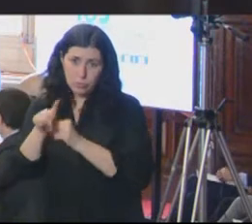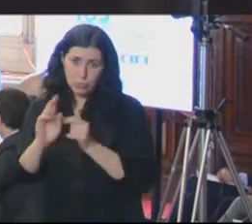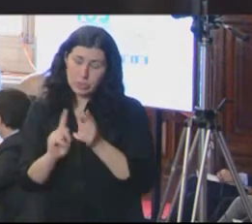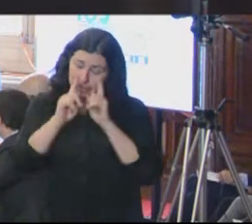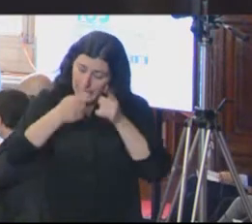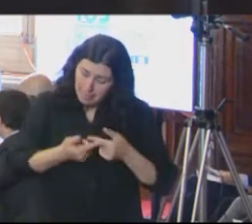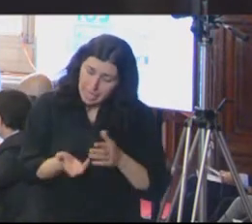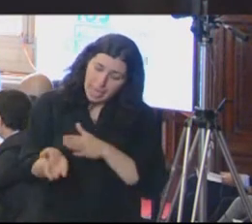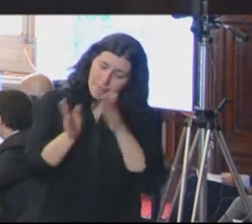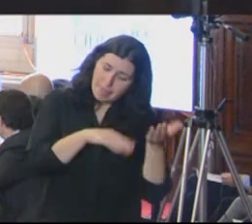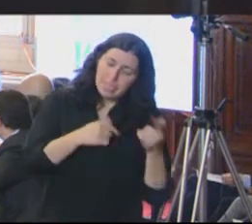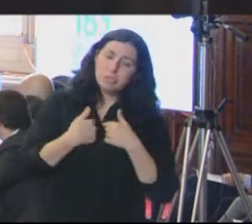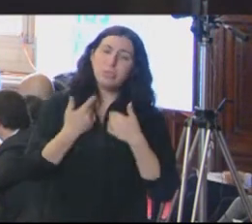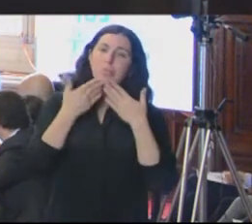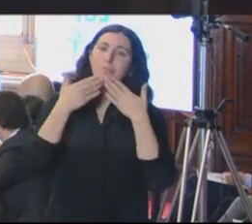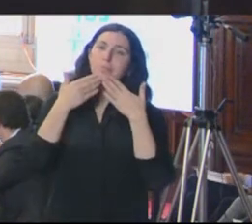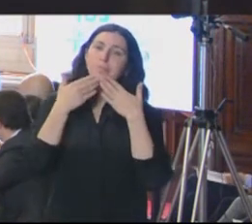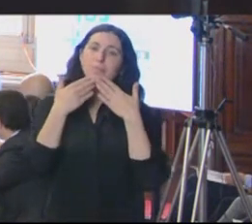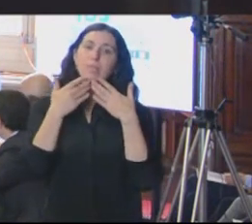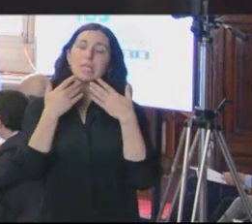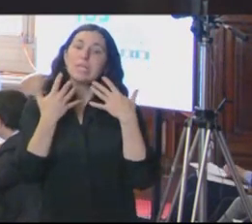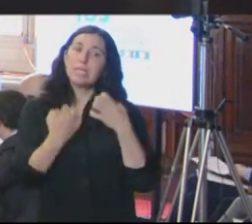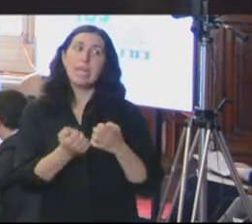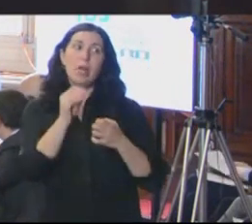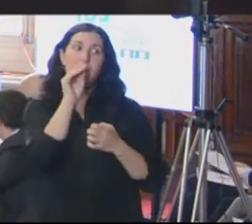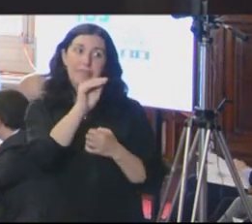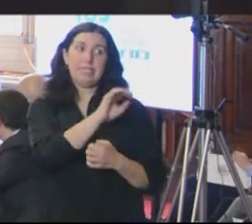pues recordar al Estado